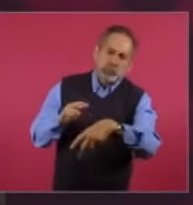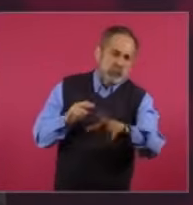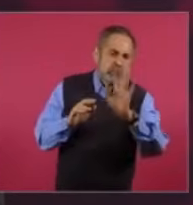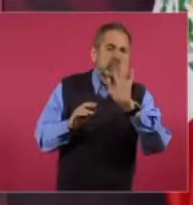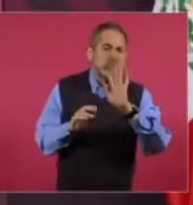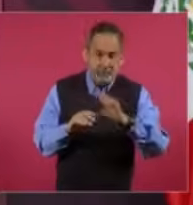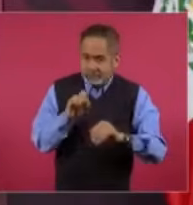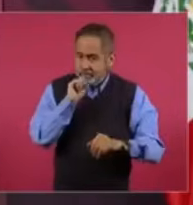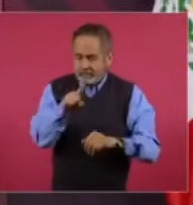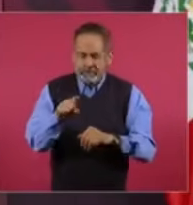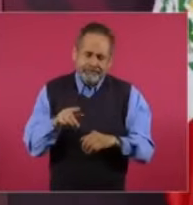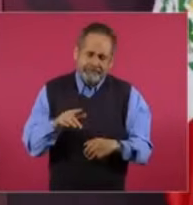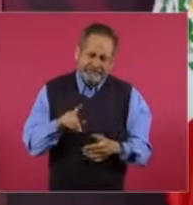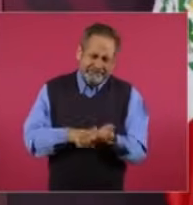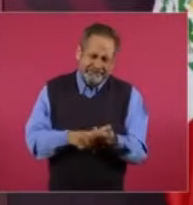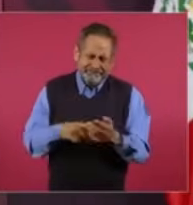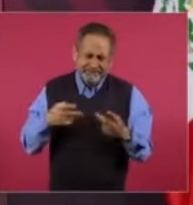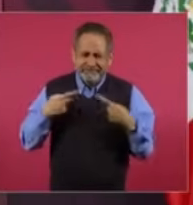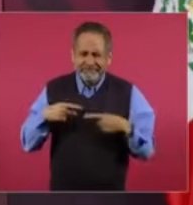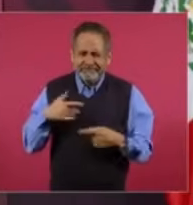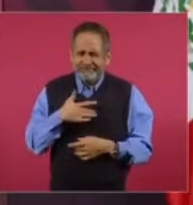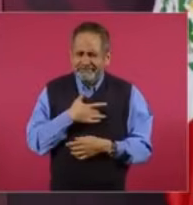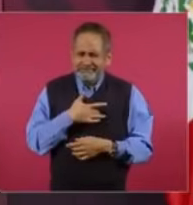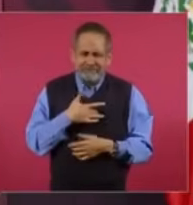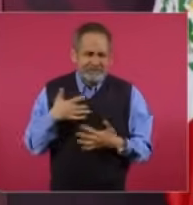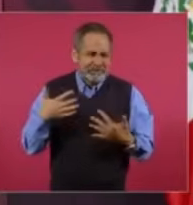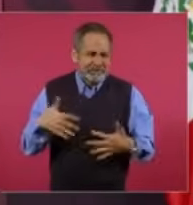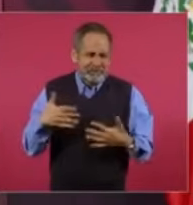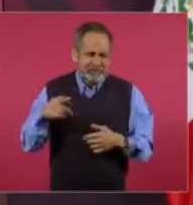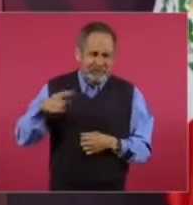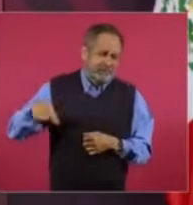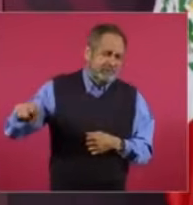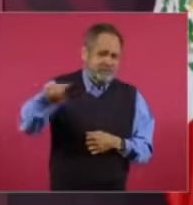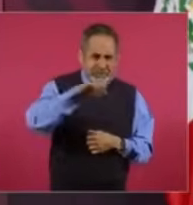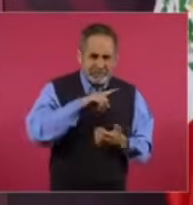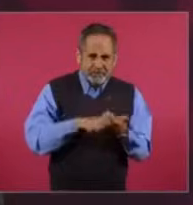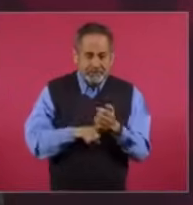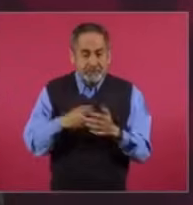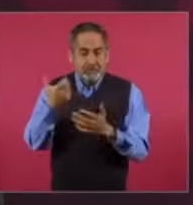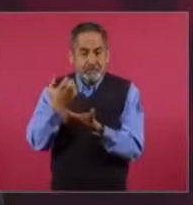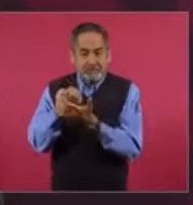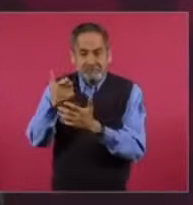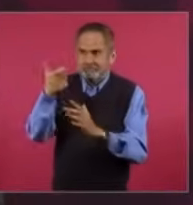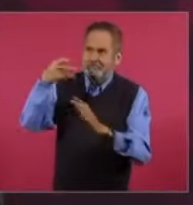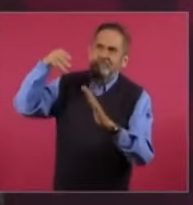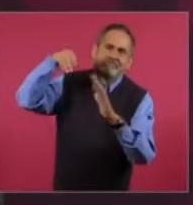que tanto dolor causó, ni que nos tumbó la economía.